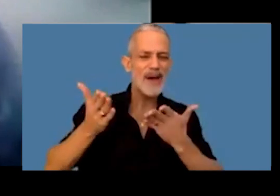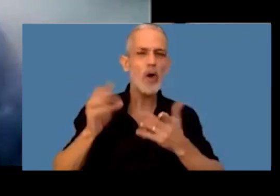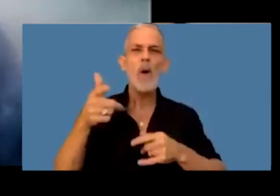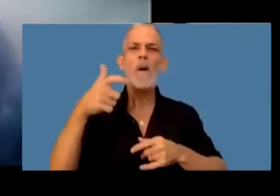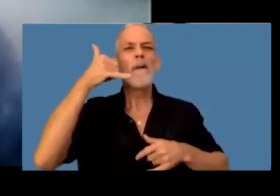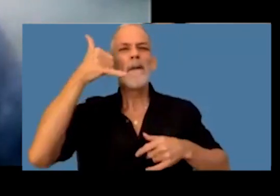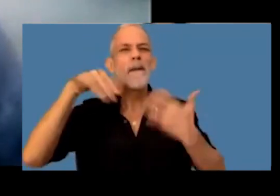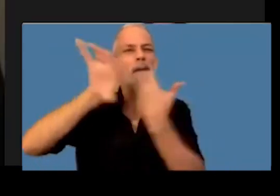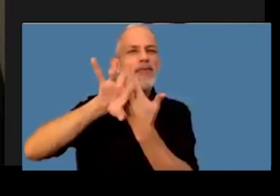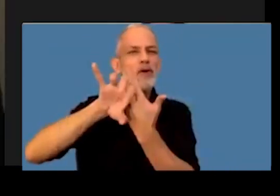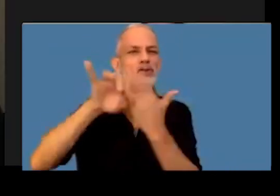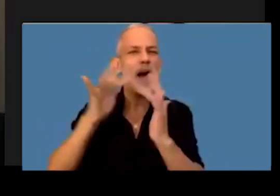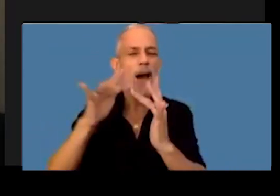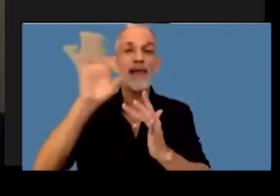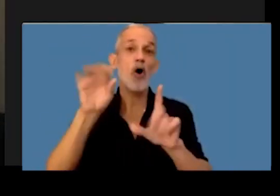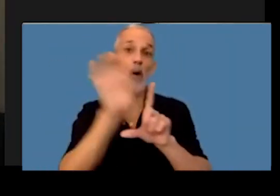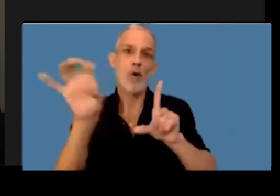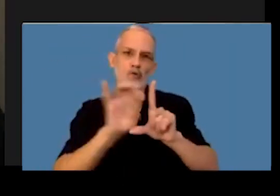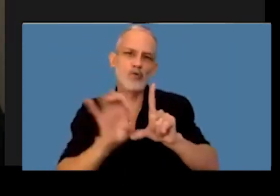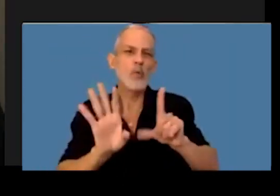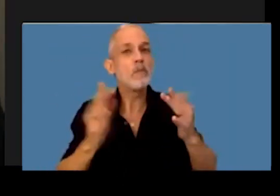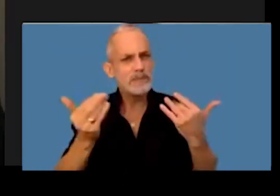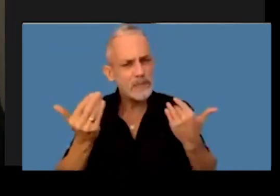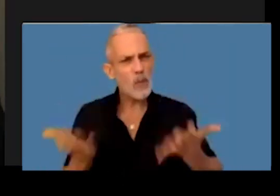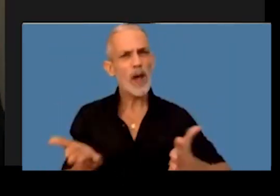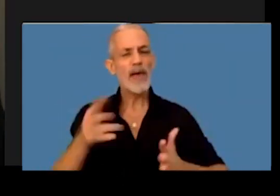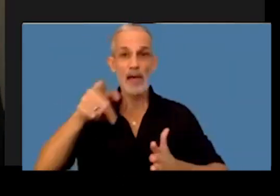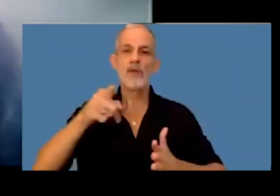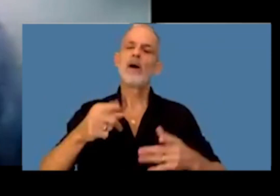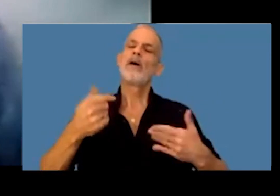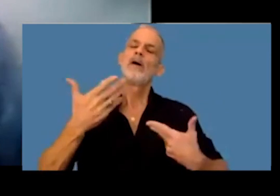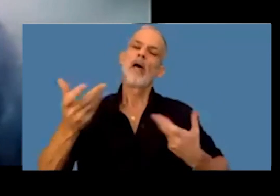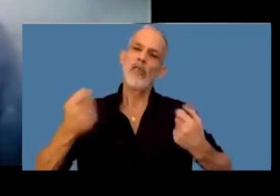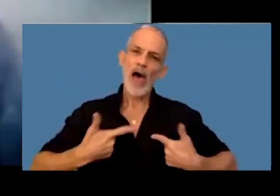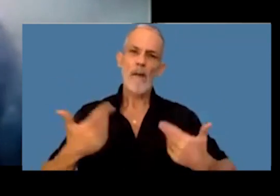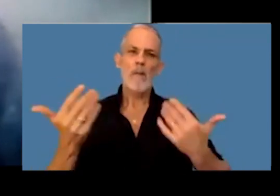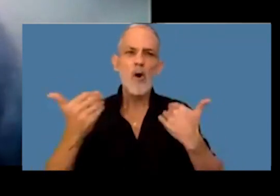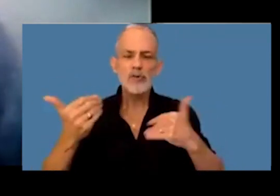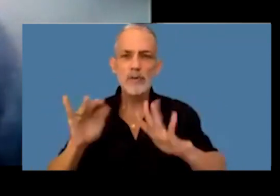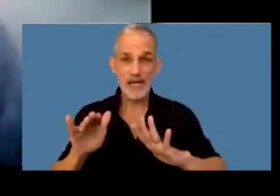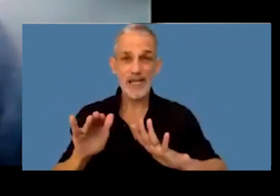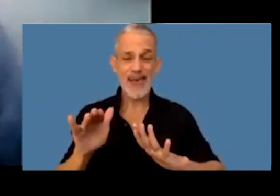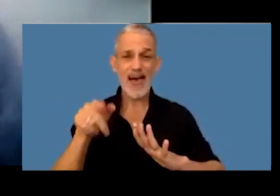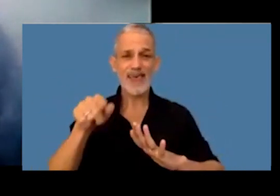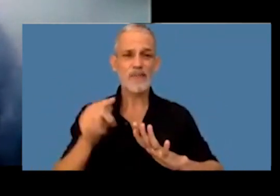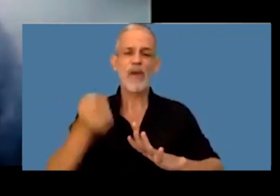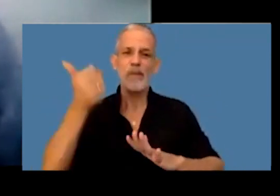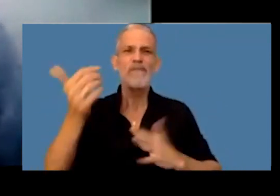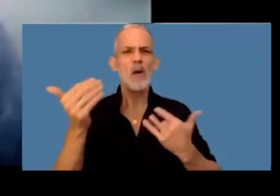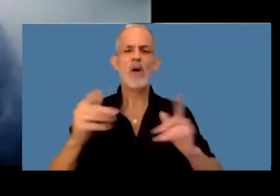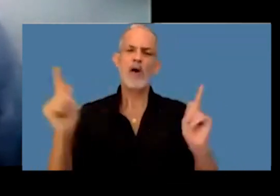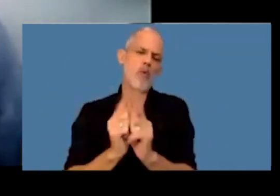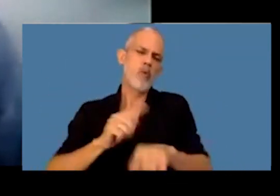través de la plataforma Zoom. Sinceramente, eso nos permitió que se pueda acortar no solamente